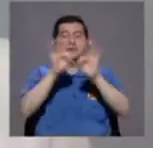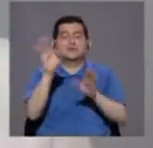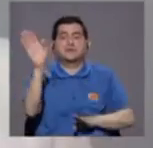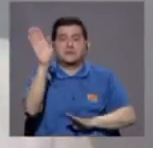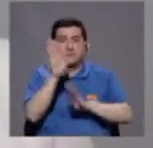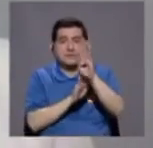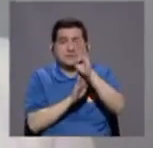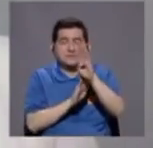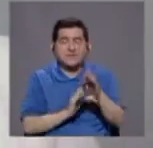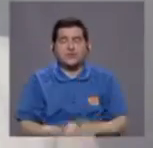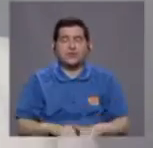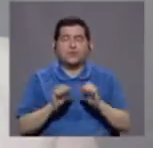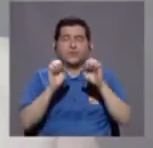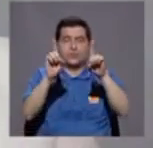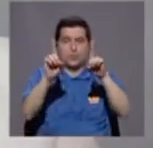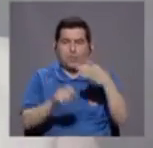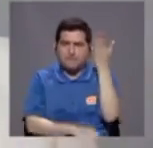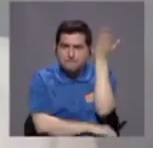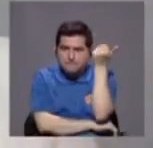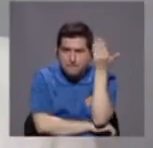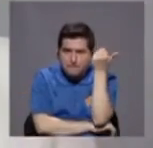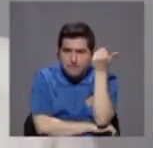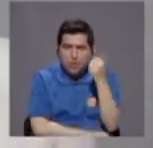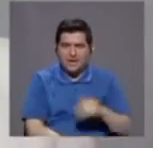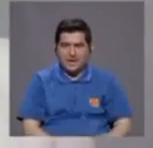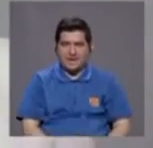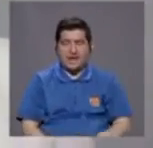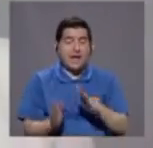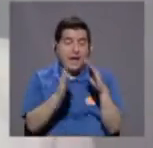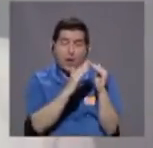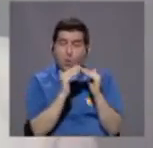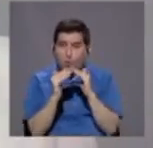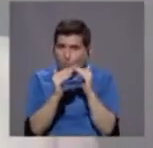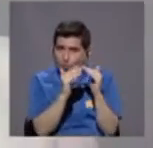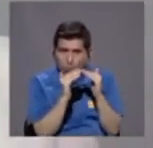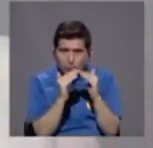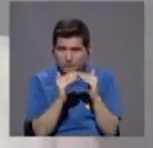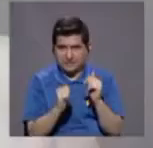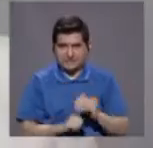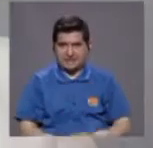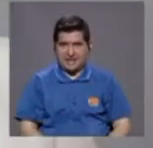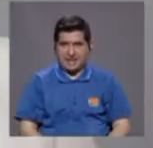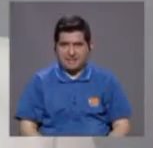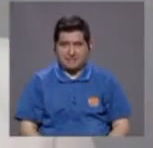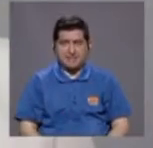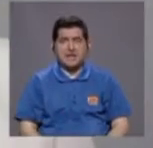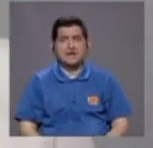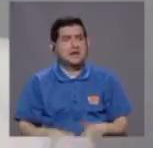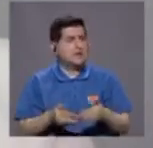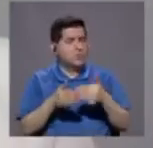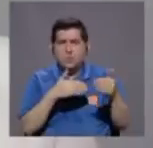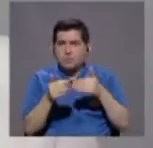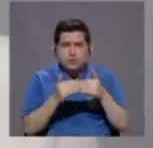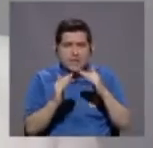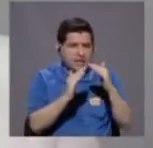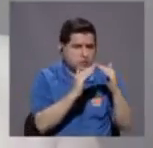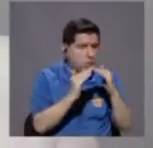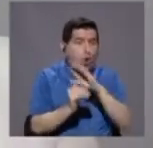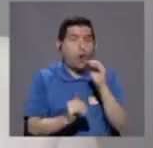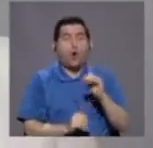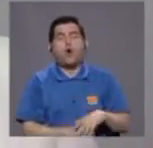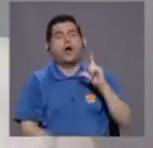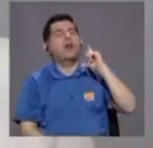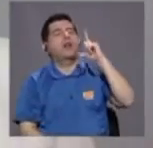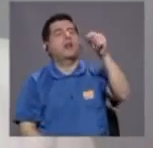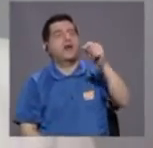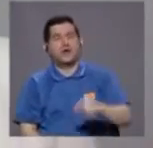desarrollo educativo, porque las comunidades, tanto urbanas como rurales,